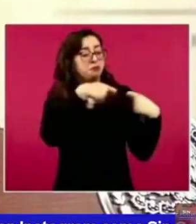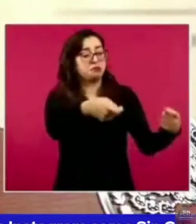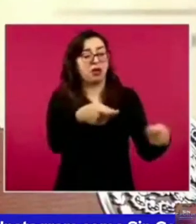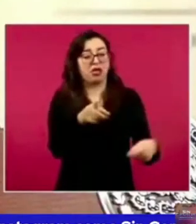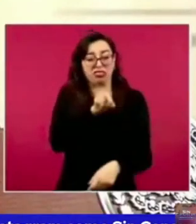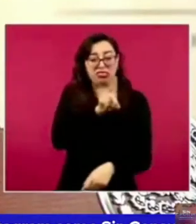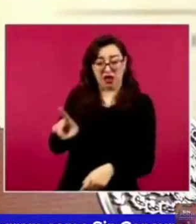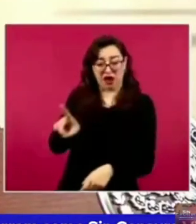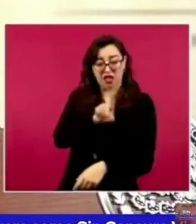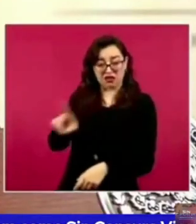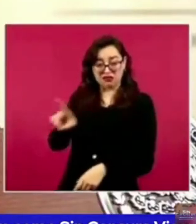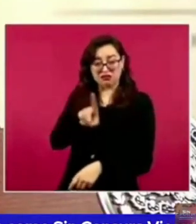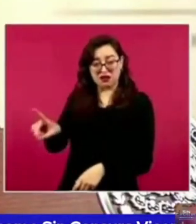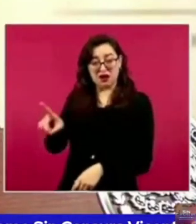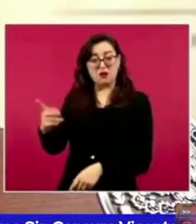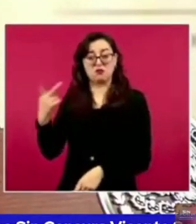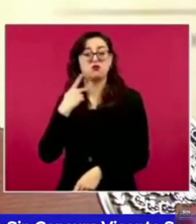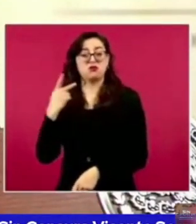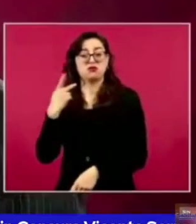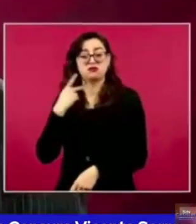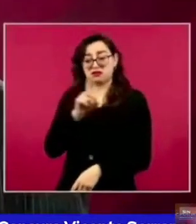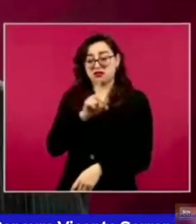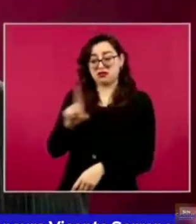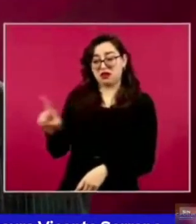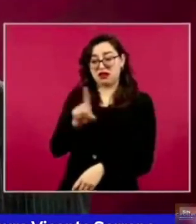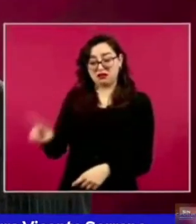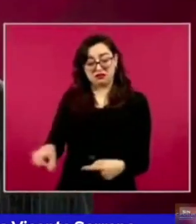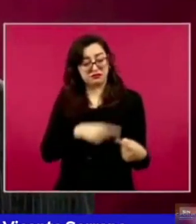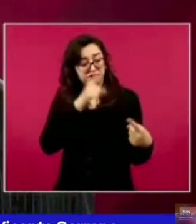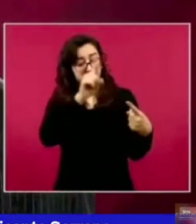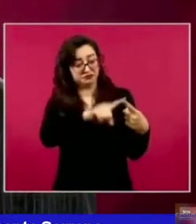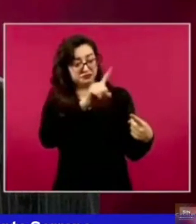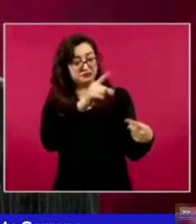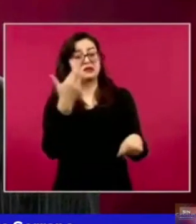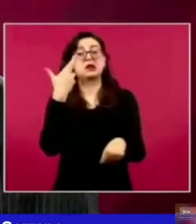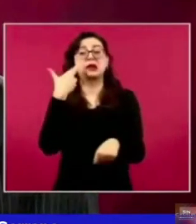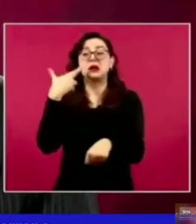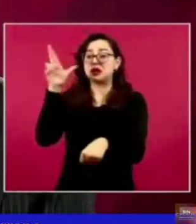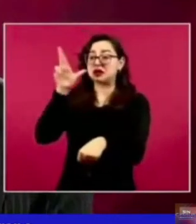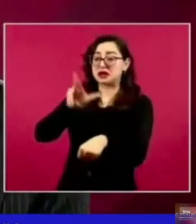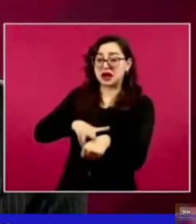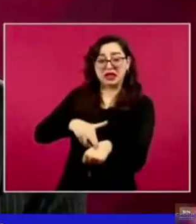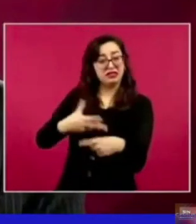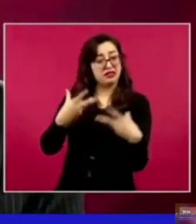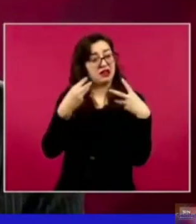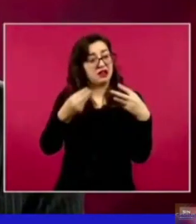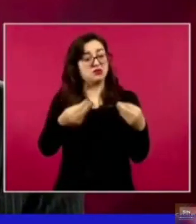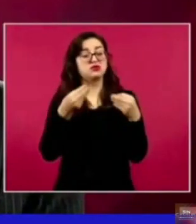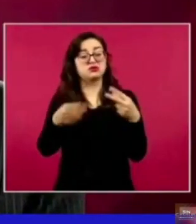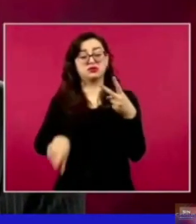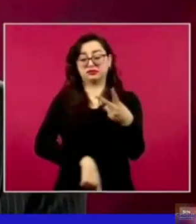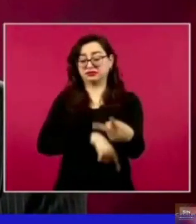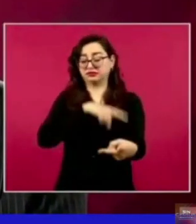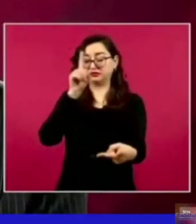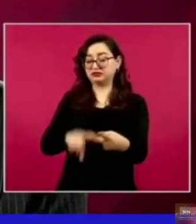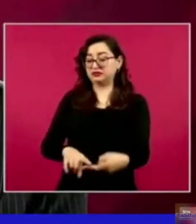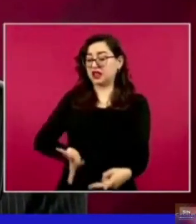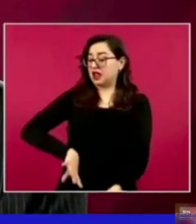muy autoritarios. Lo estamos viendo en el juicio de García Luna.